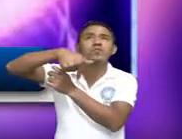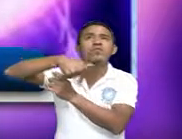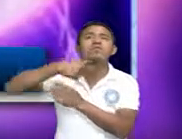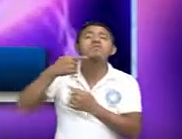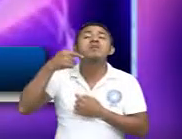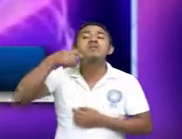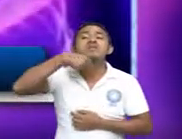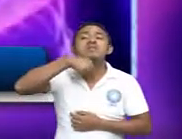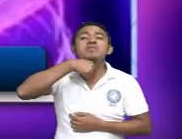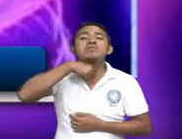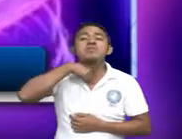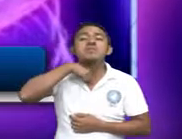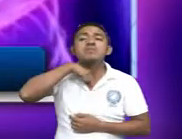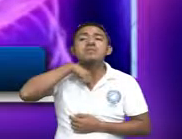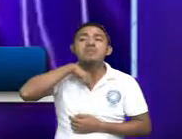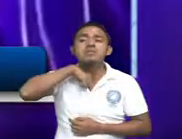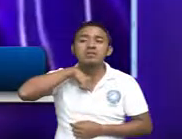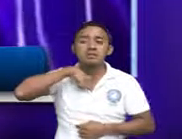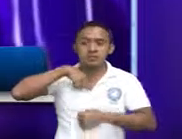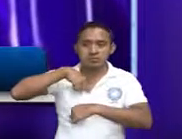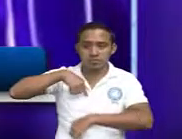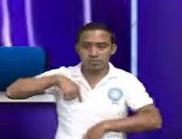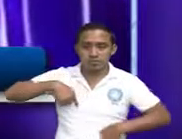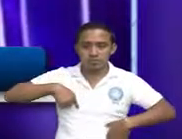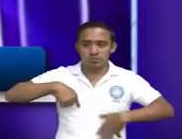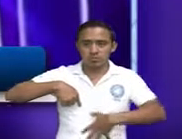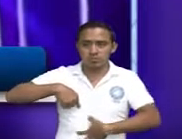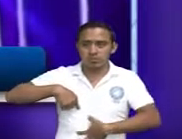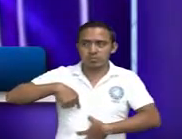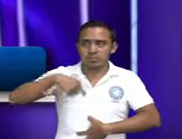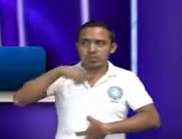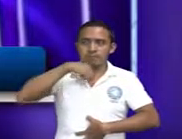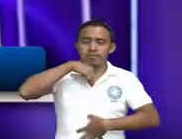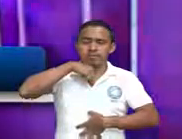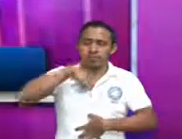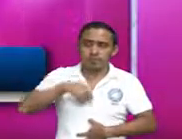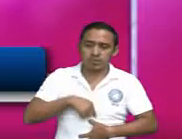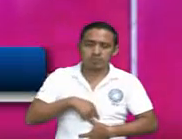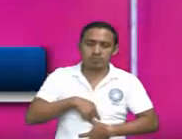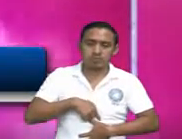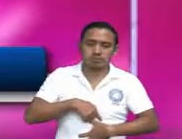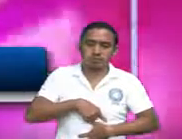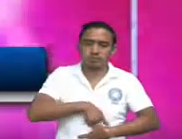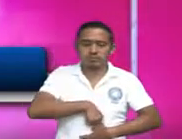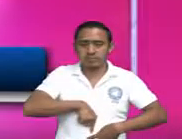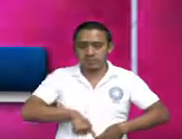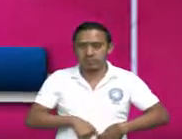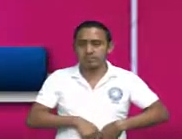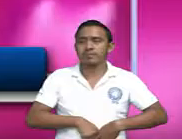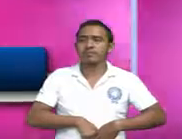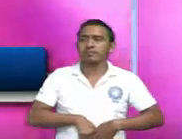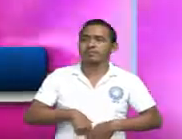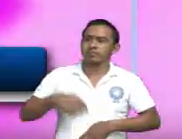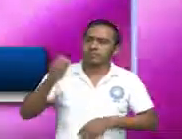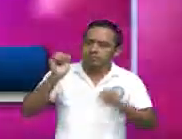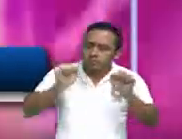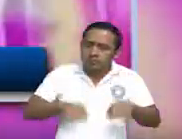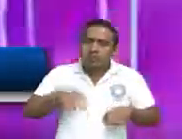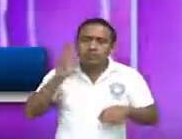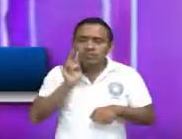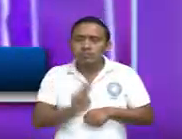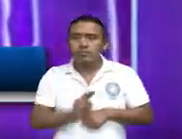boca se introduce hasta el estómago, hasta la parte, la primera parte del intestino delgado. Entonces, en todo ese recorrido podemos observar